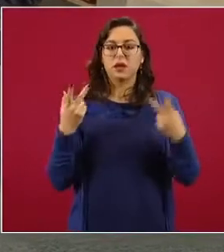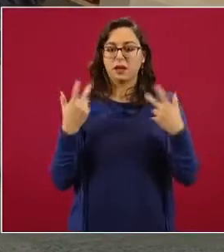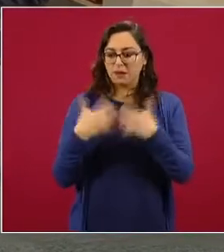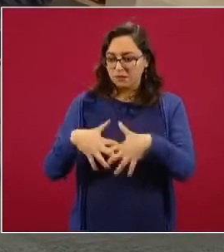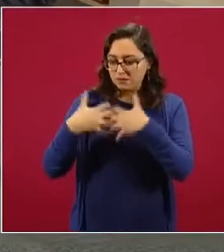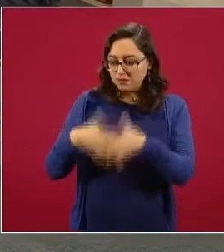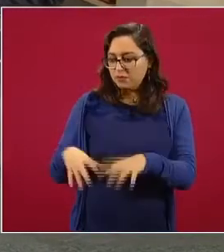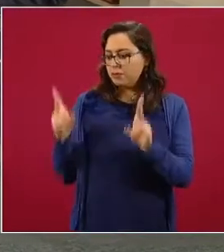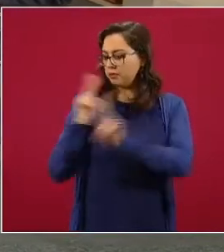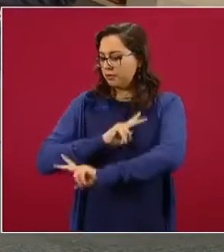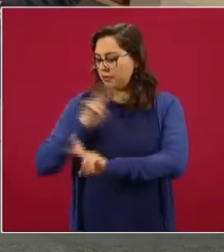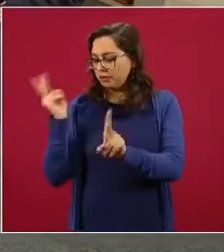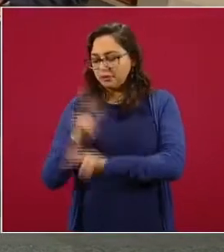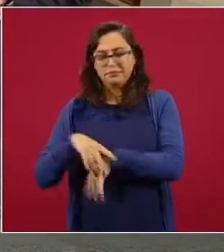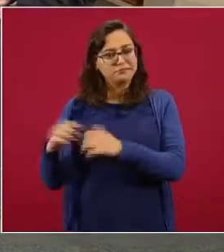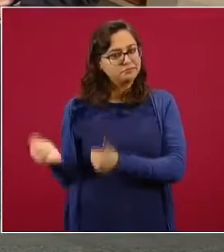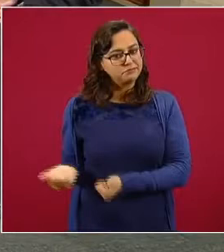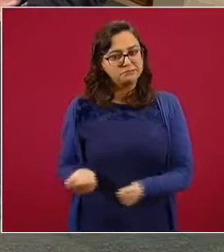médico, ventiladores,